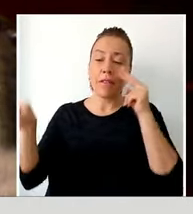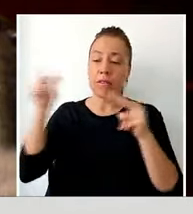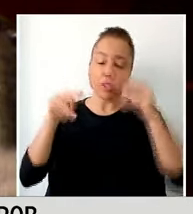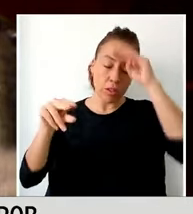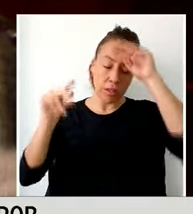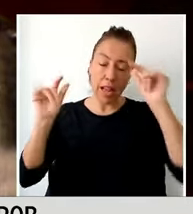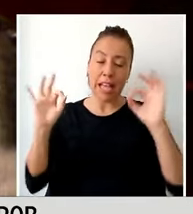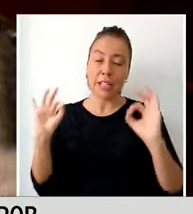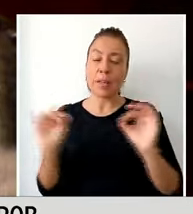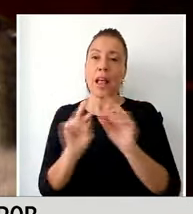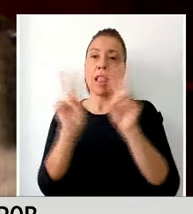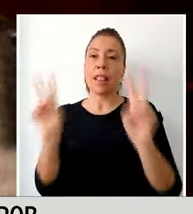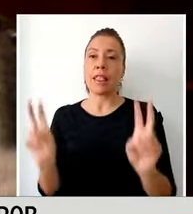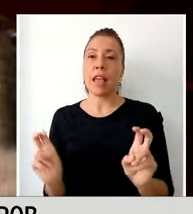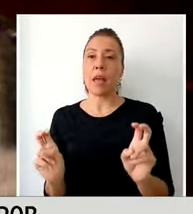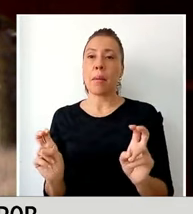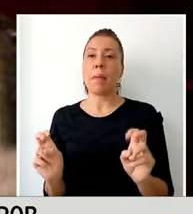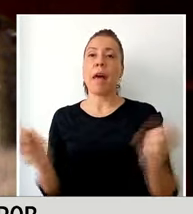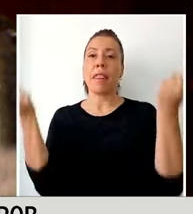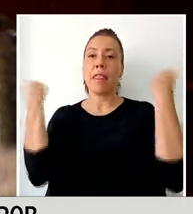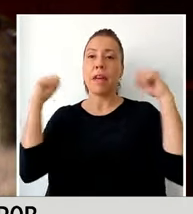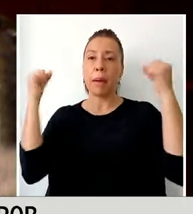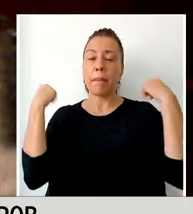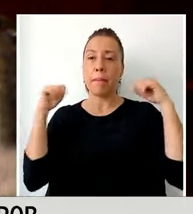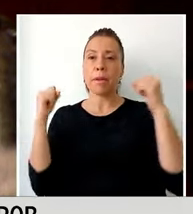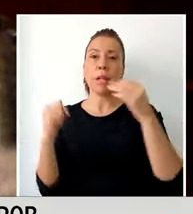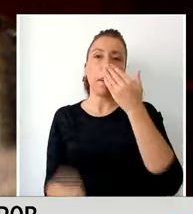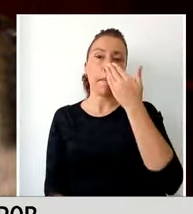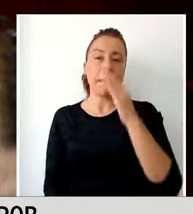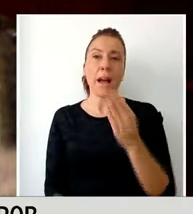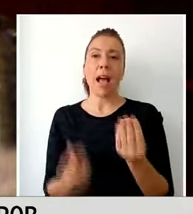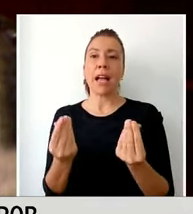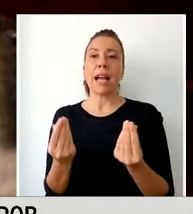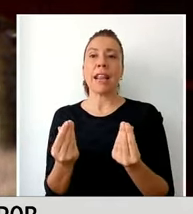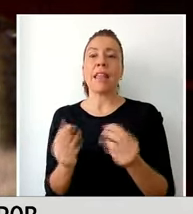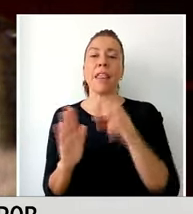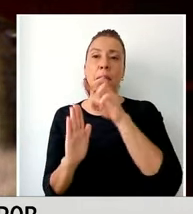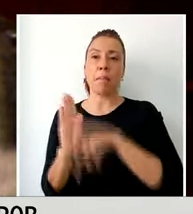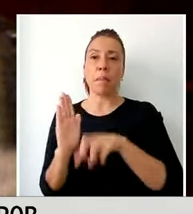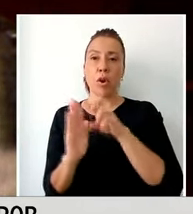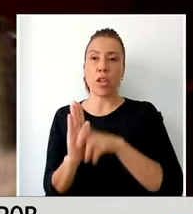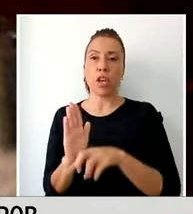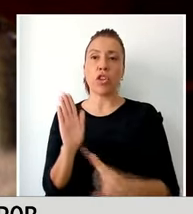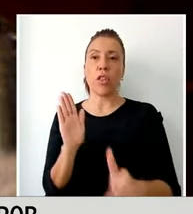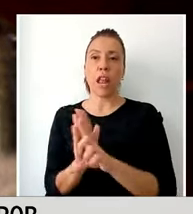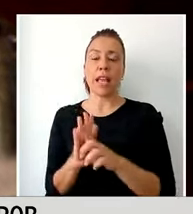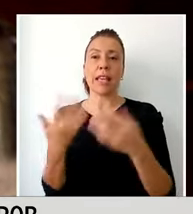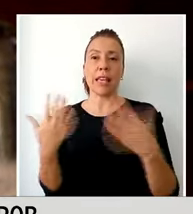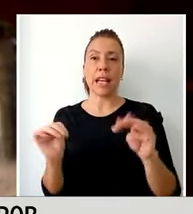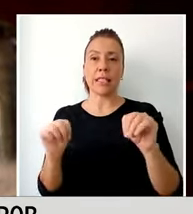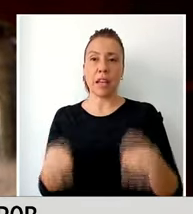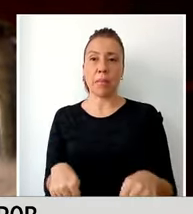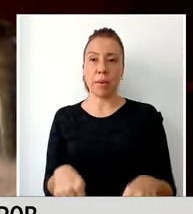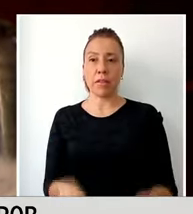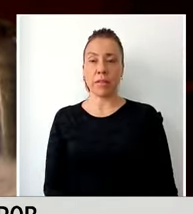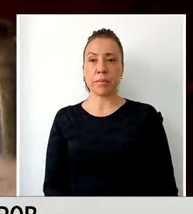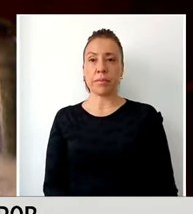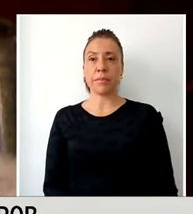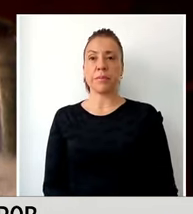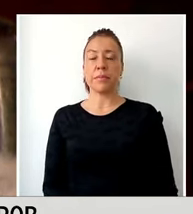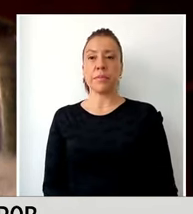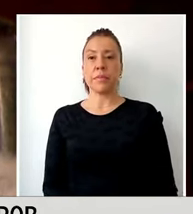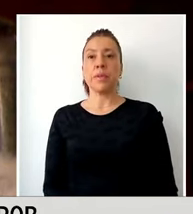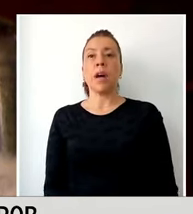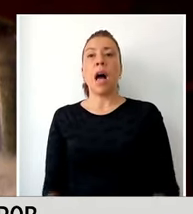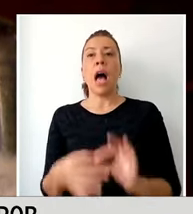temáticas relacionadas al deporte mejorando la calidad de los proyectos de ley aprobados a la vez presidenta agradecer